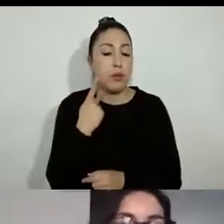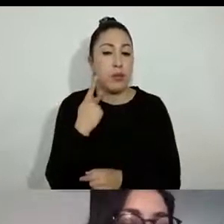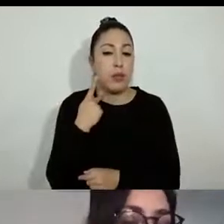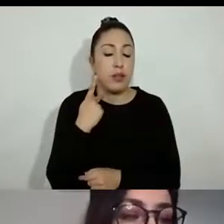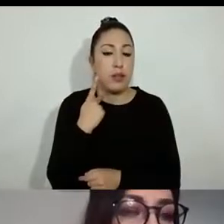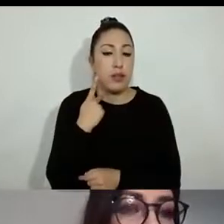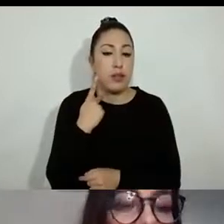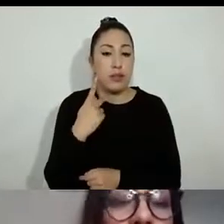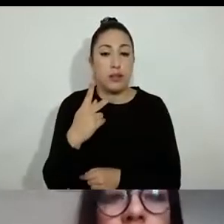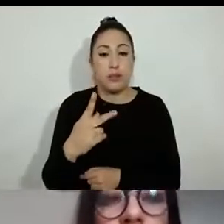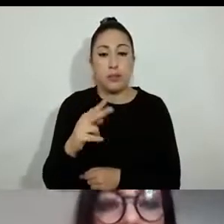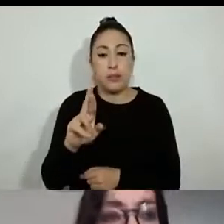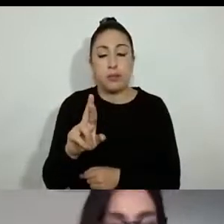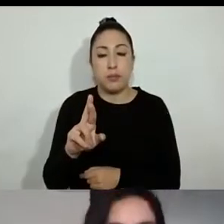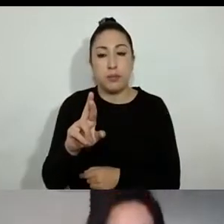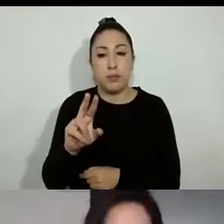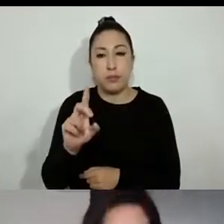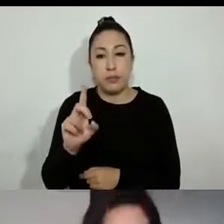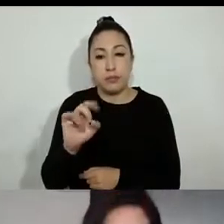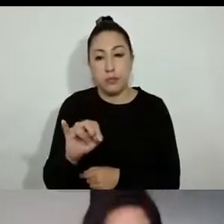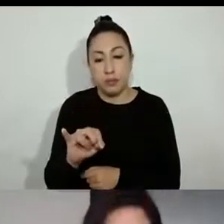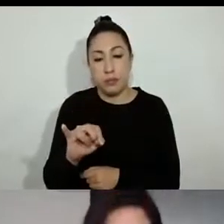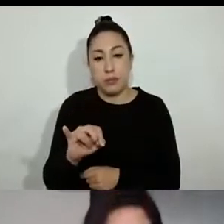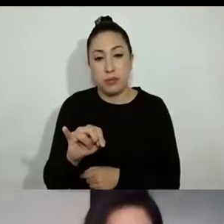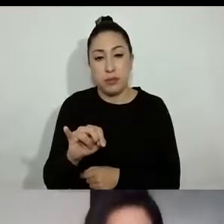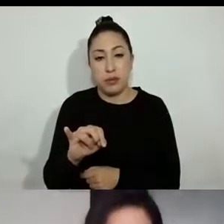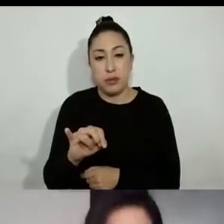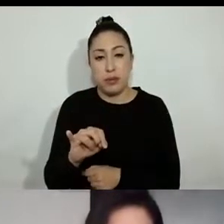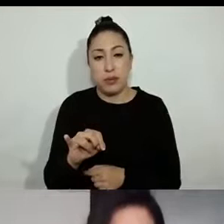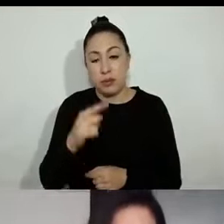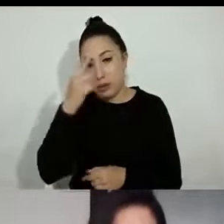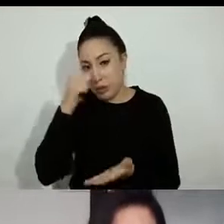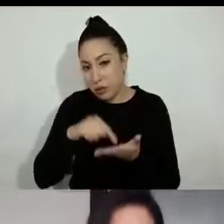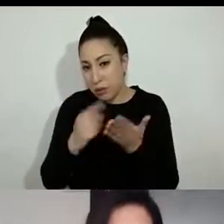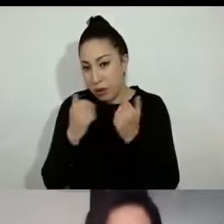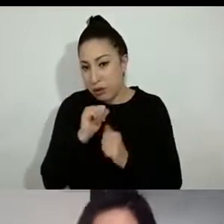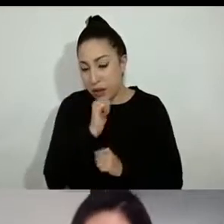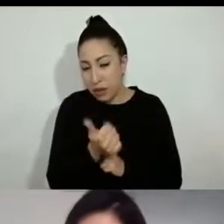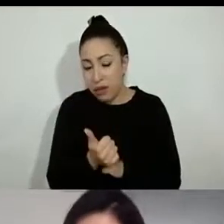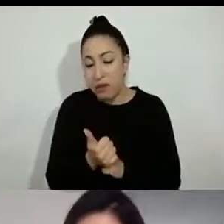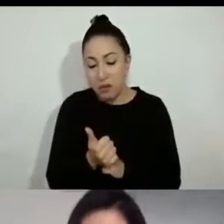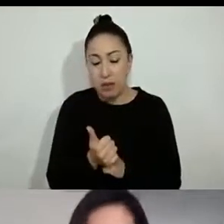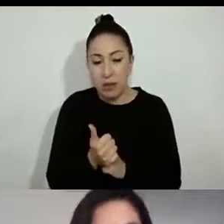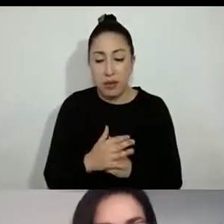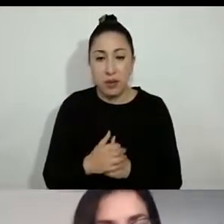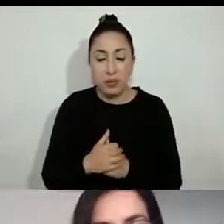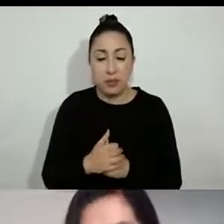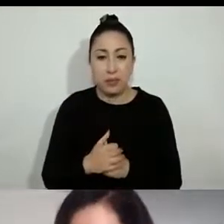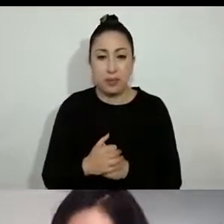Partido Revolucionario Institucional, tengo entendido que no tenemos ningún representante